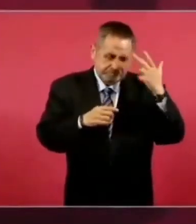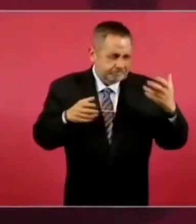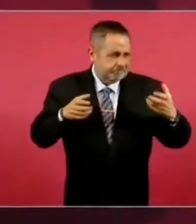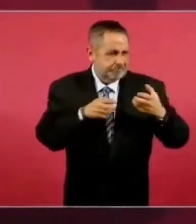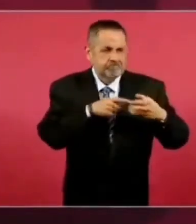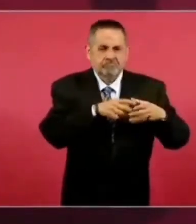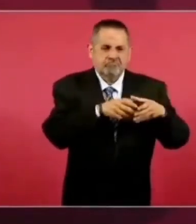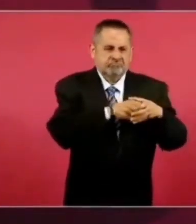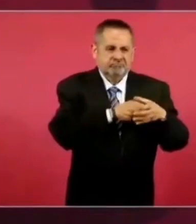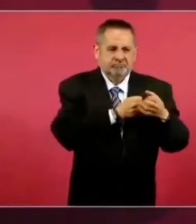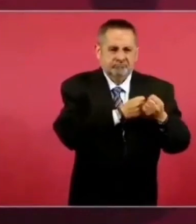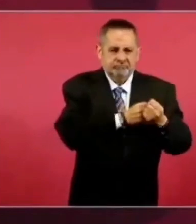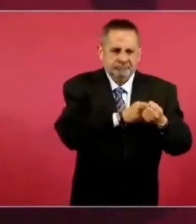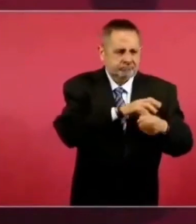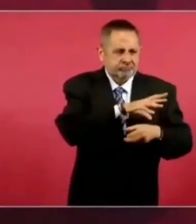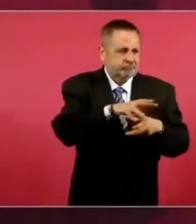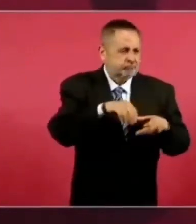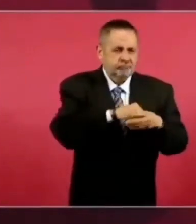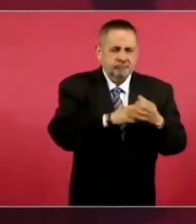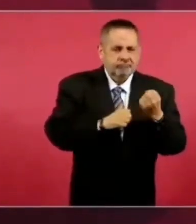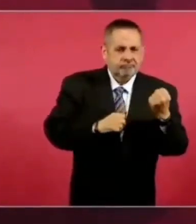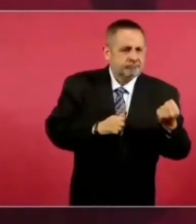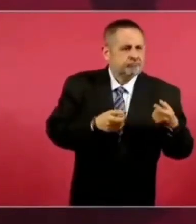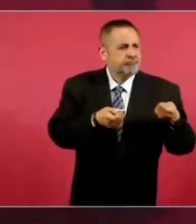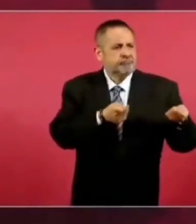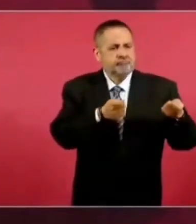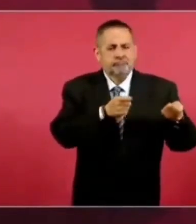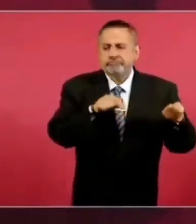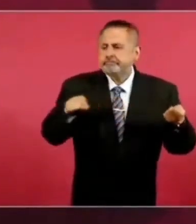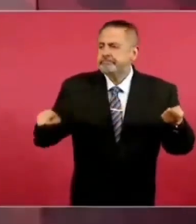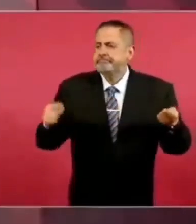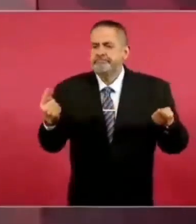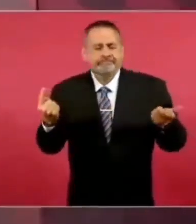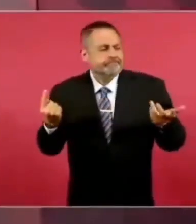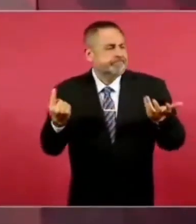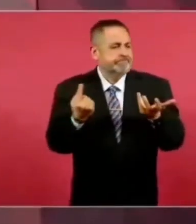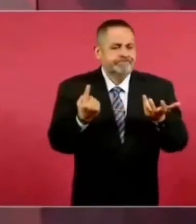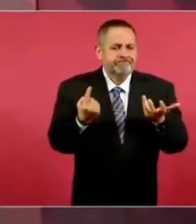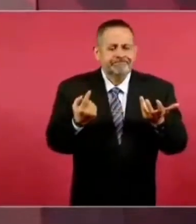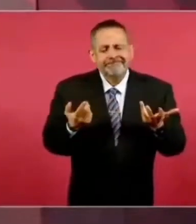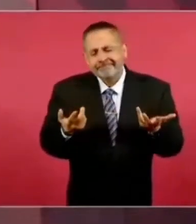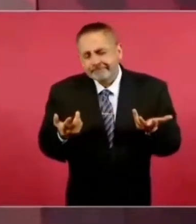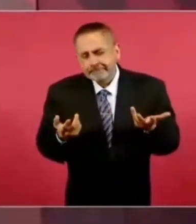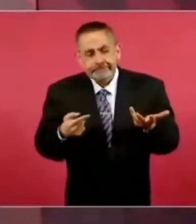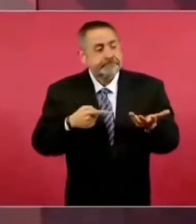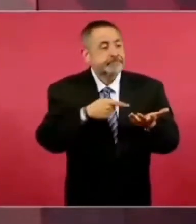intacta, toda la estructura de dominación y todos los medios